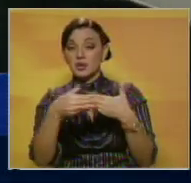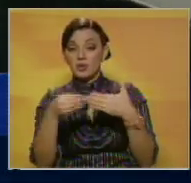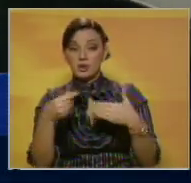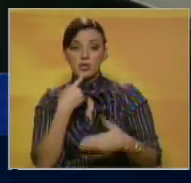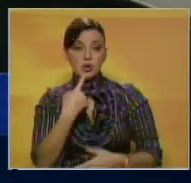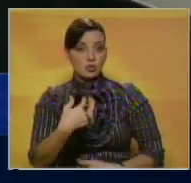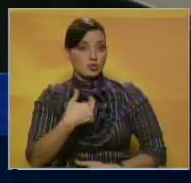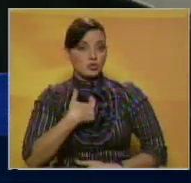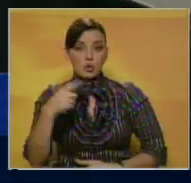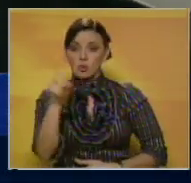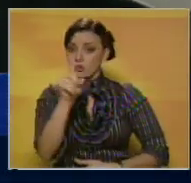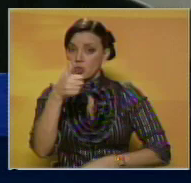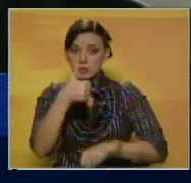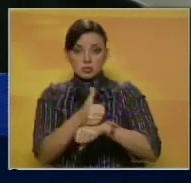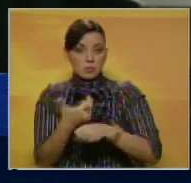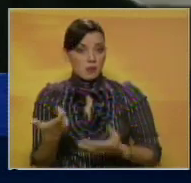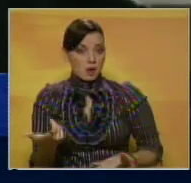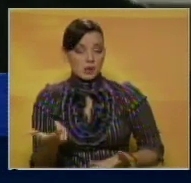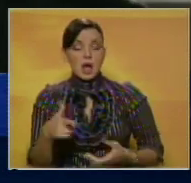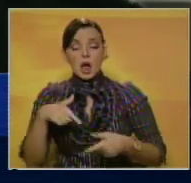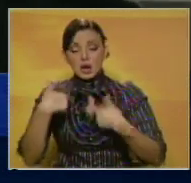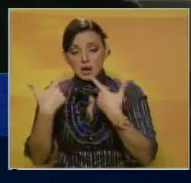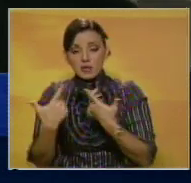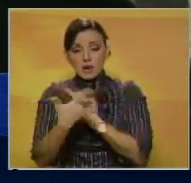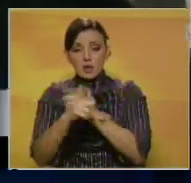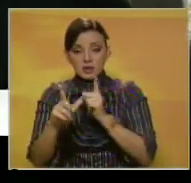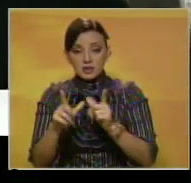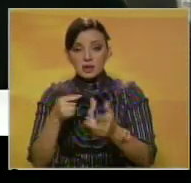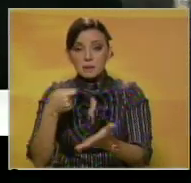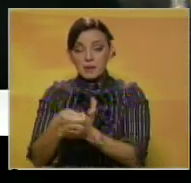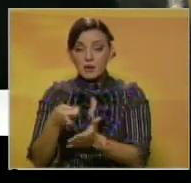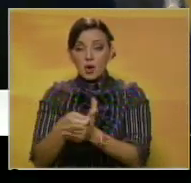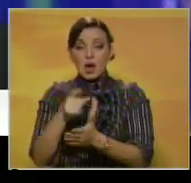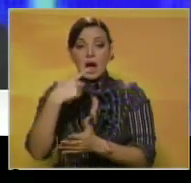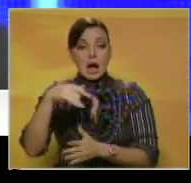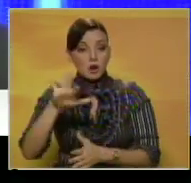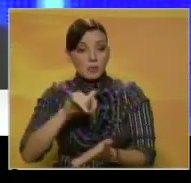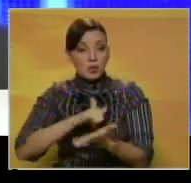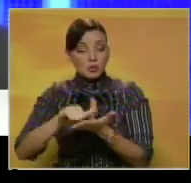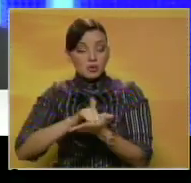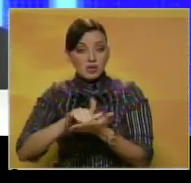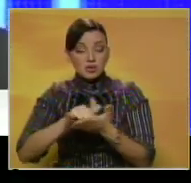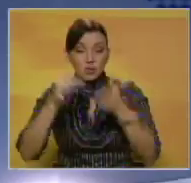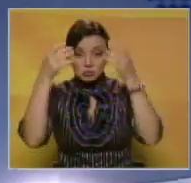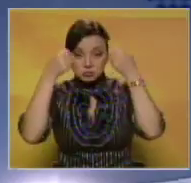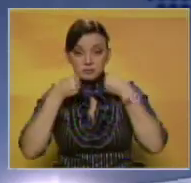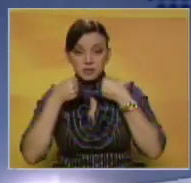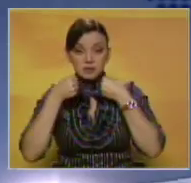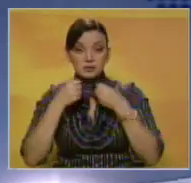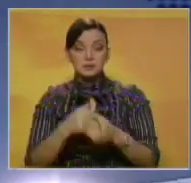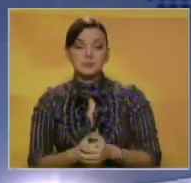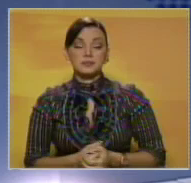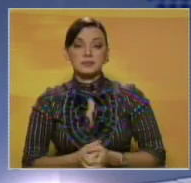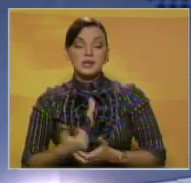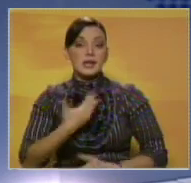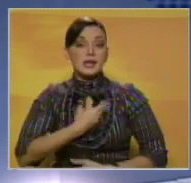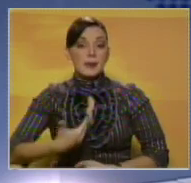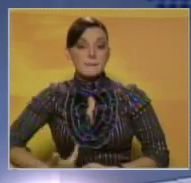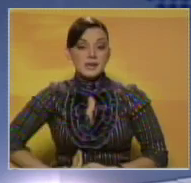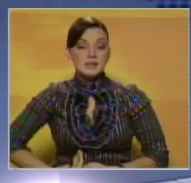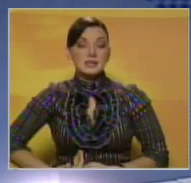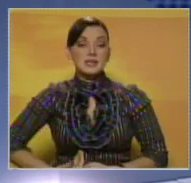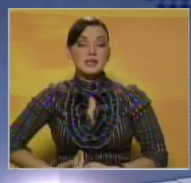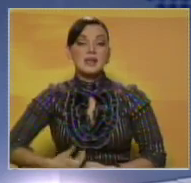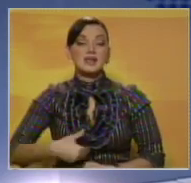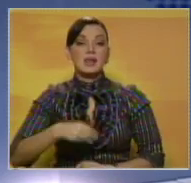no culpable. Se espera que cumpla arresto domiciliario en Nueva York o Florida. Y el presidente de la